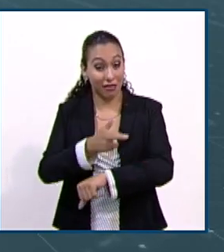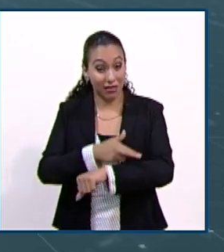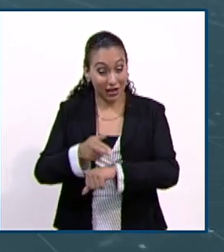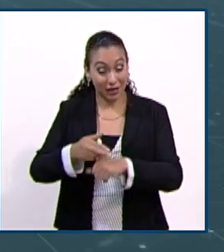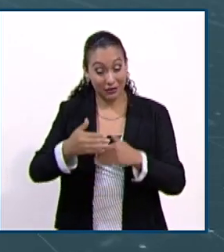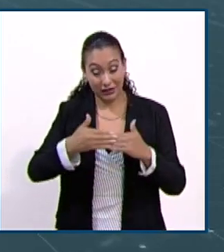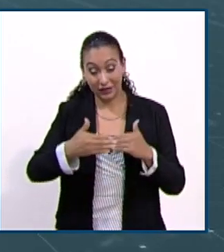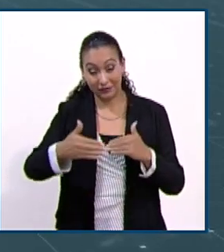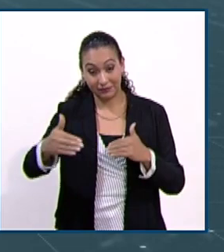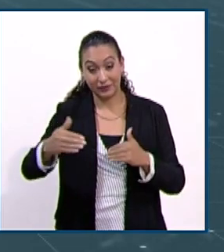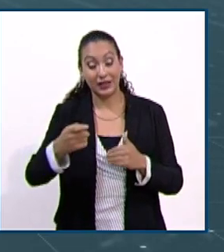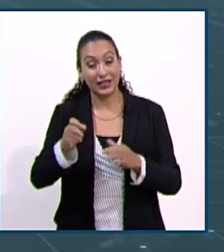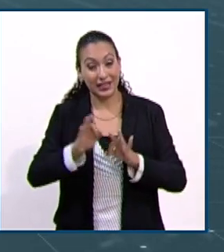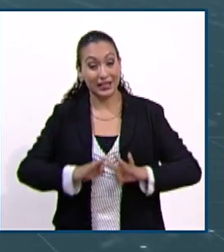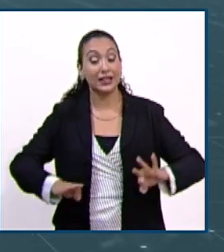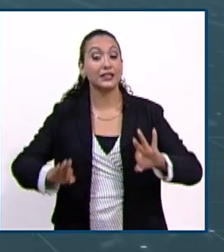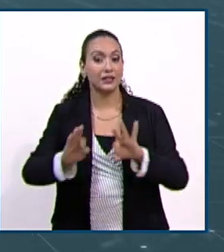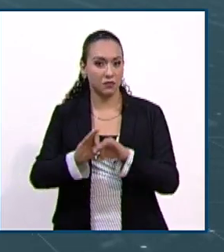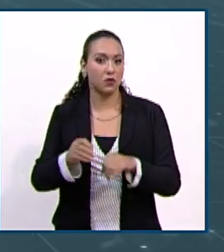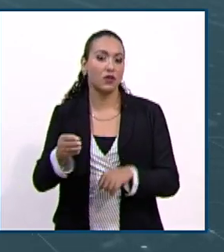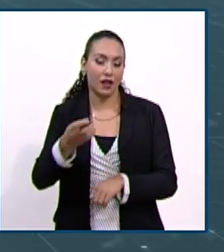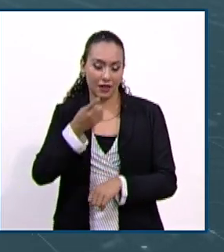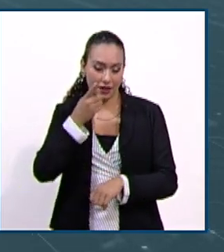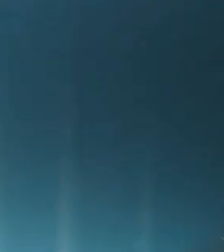la Defensoría Pública Federal.